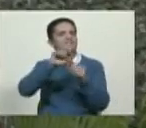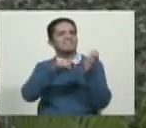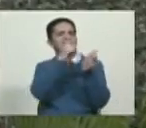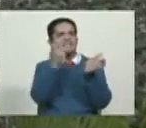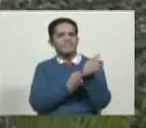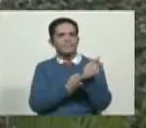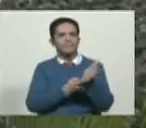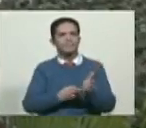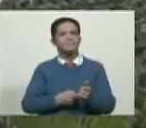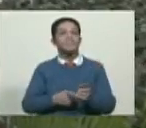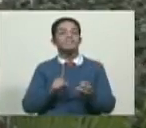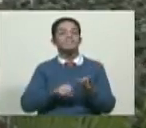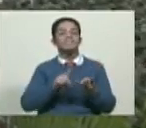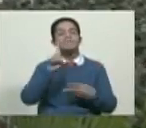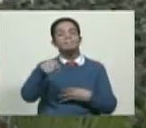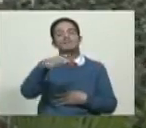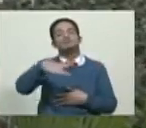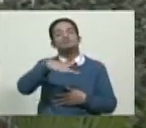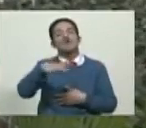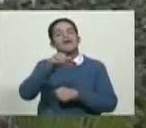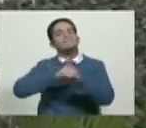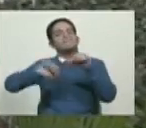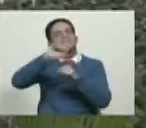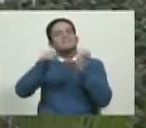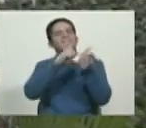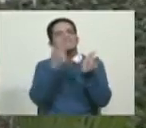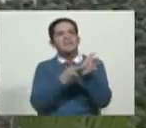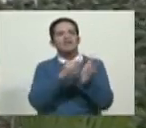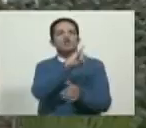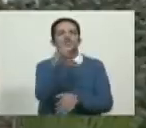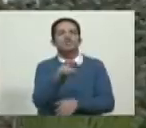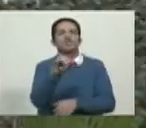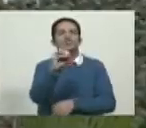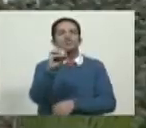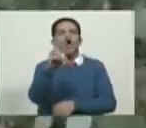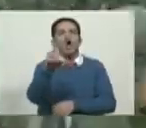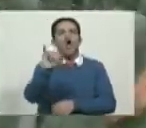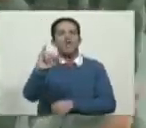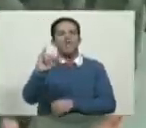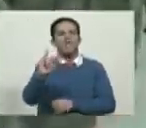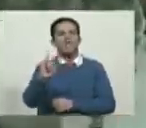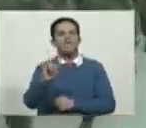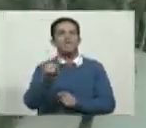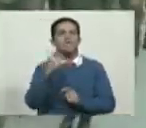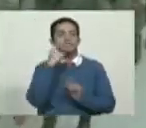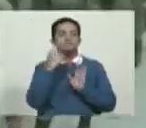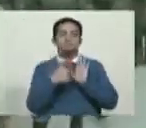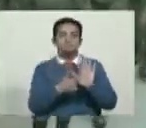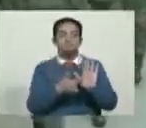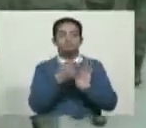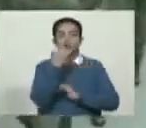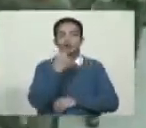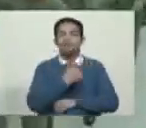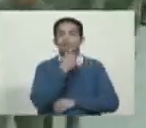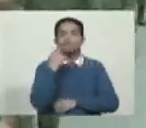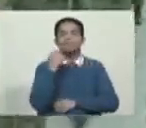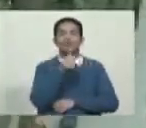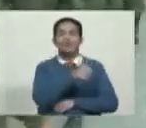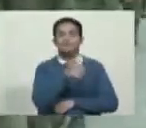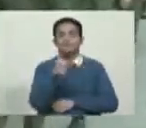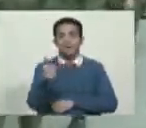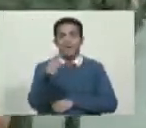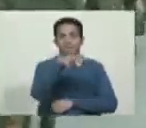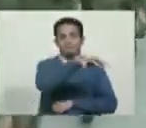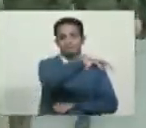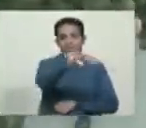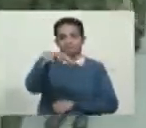integral SODI, quienes se plantean y tienen una importante misión y compromiso en cada territorio que les corresponde, la